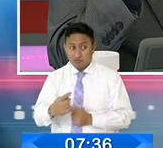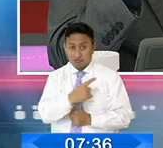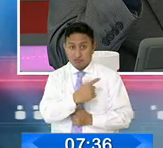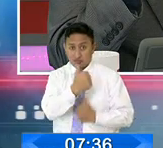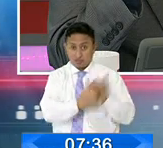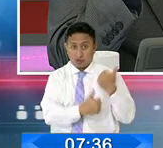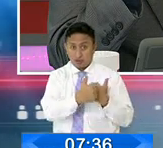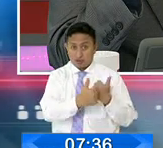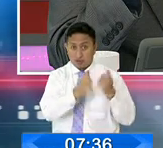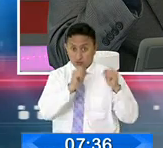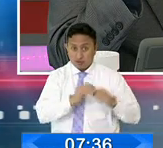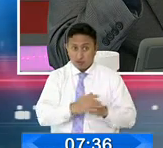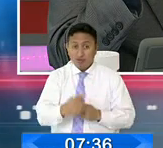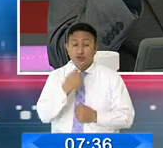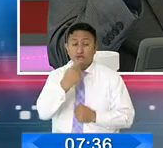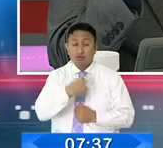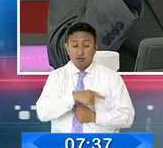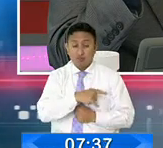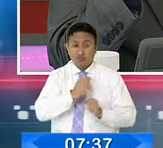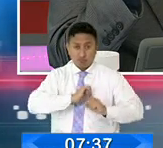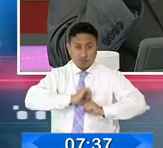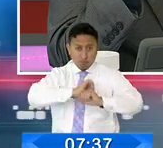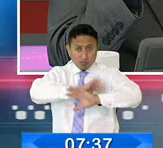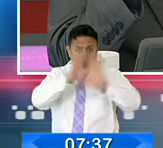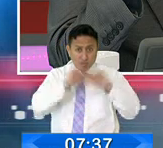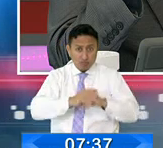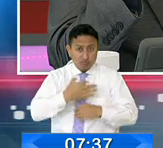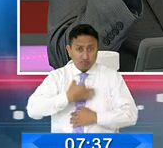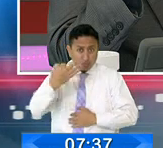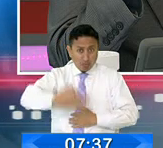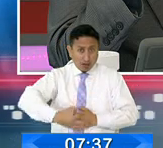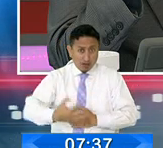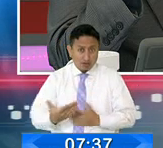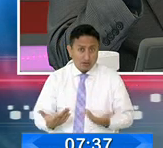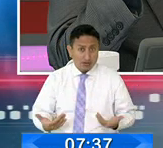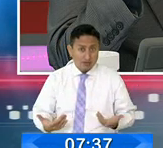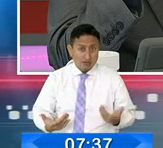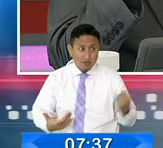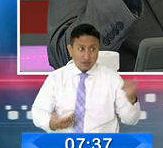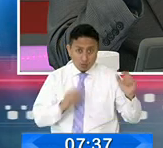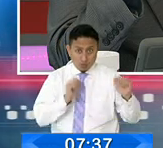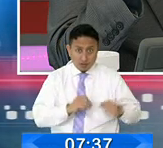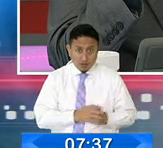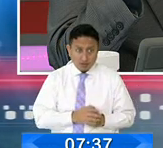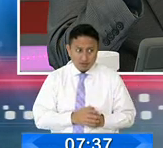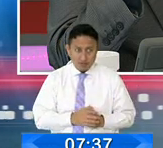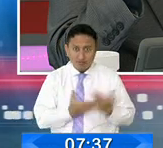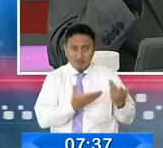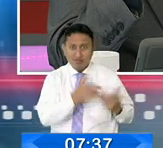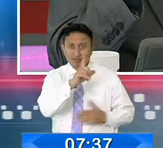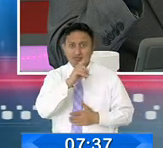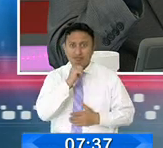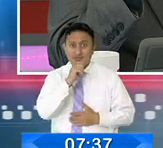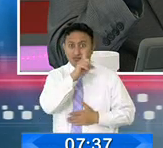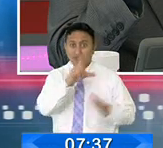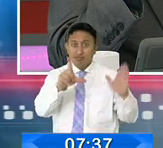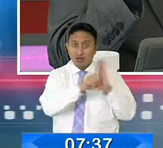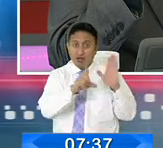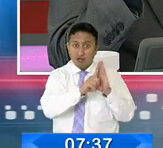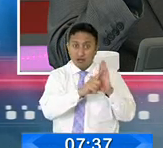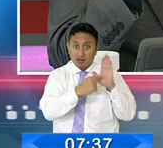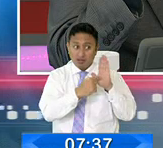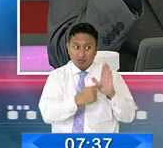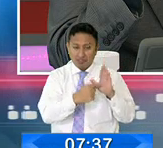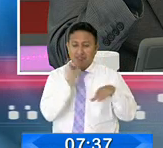candidatos pueden hablarle a usted de transparencia? ¿Pueden hablarle ustedes de honestidad cuando están violando ante los ojos de